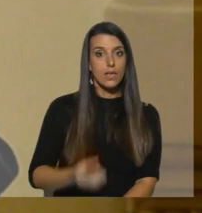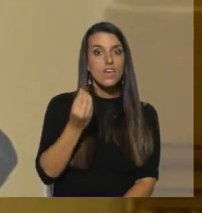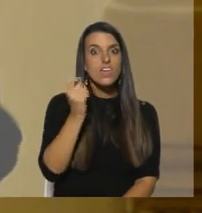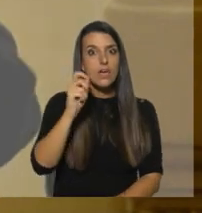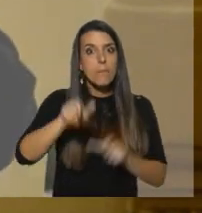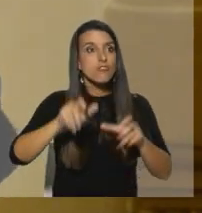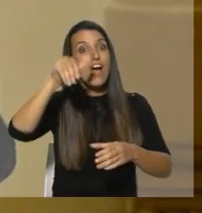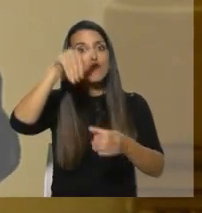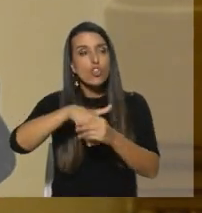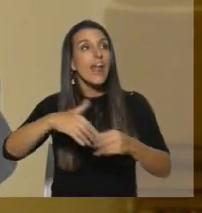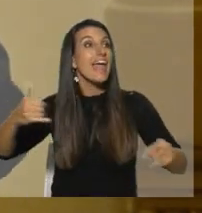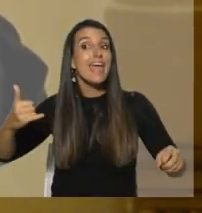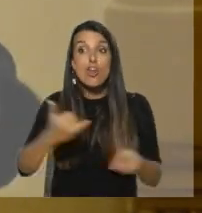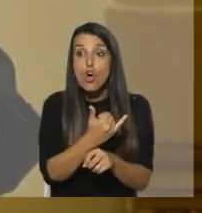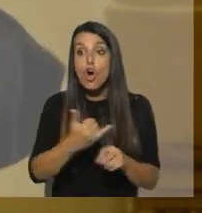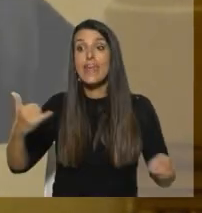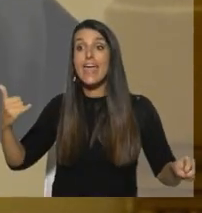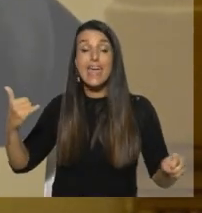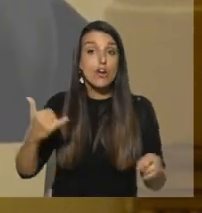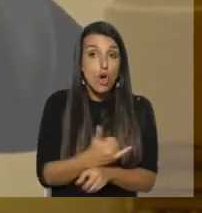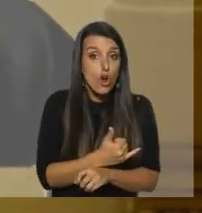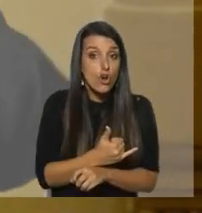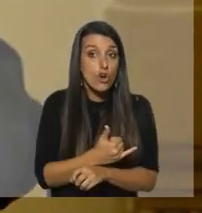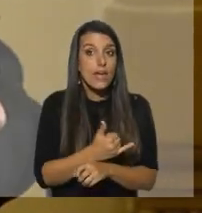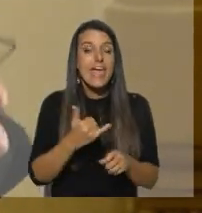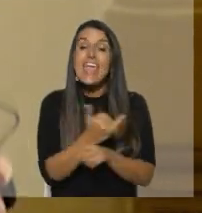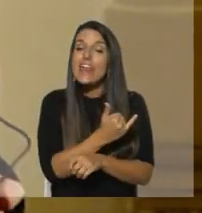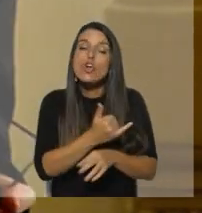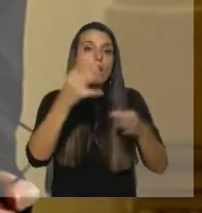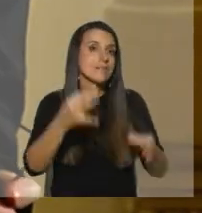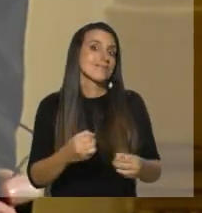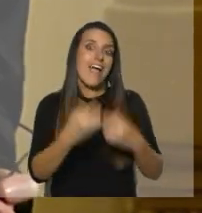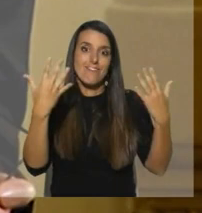votaron se equivocaron radicalmente.